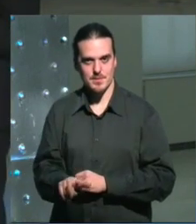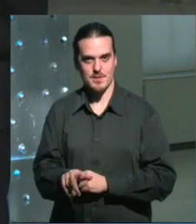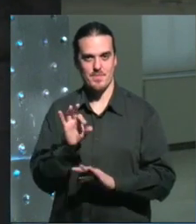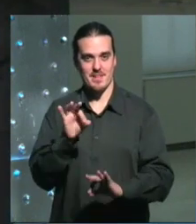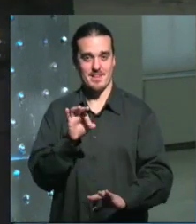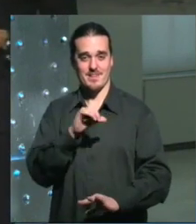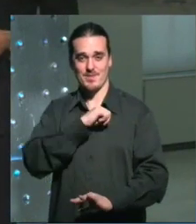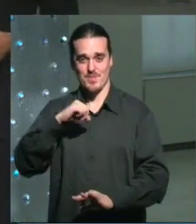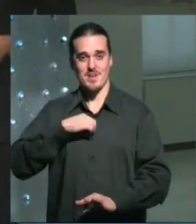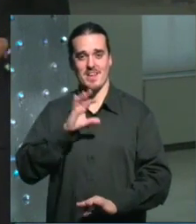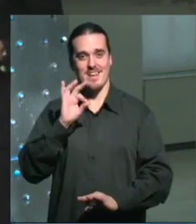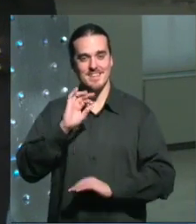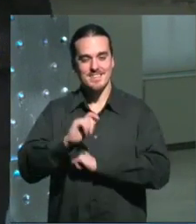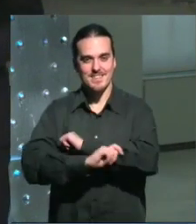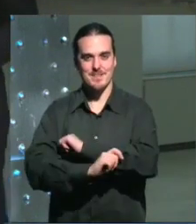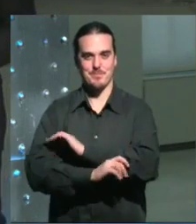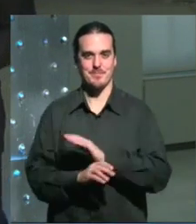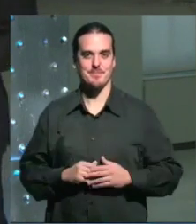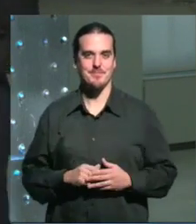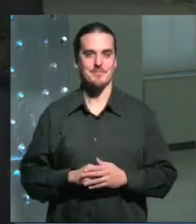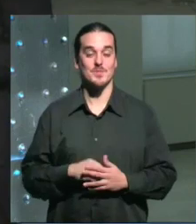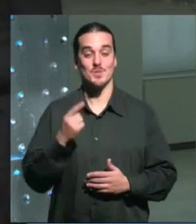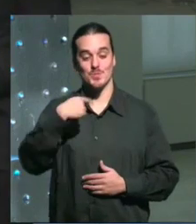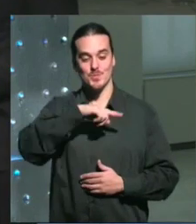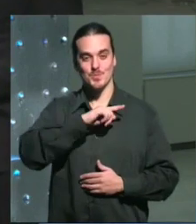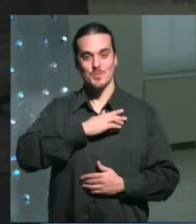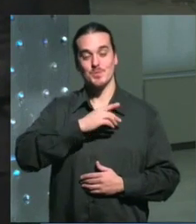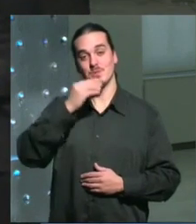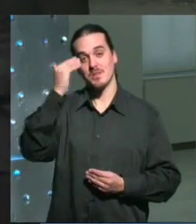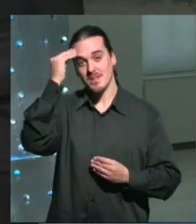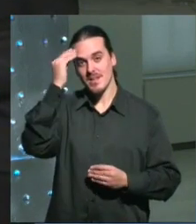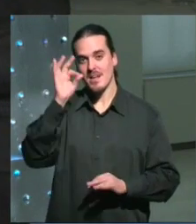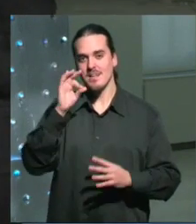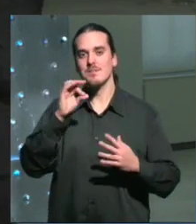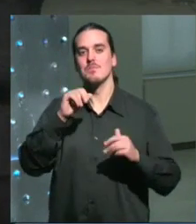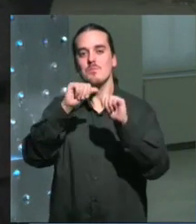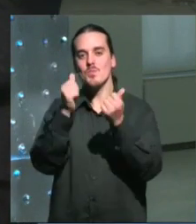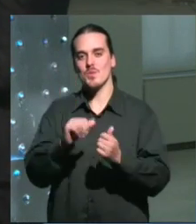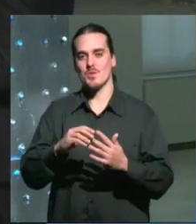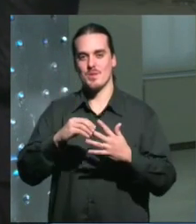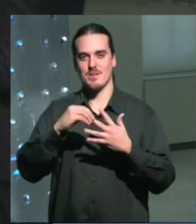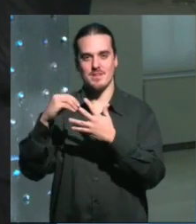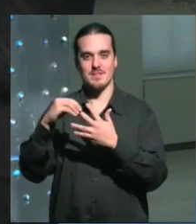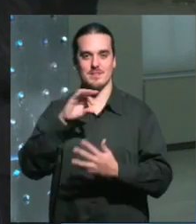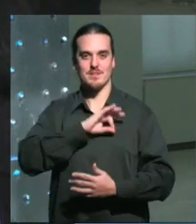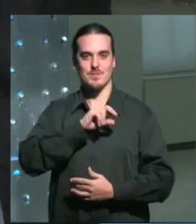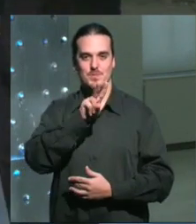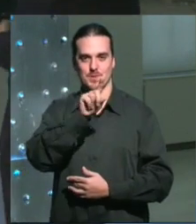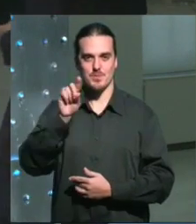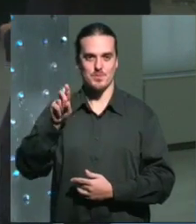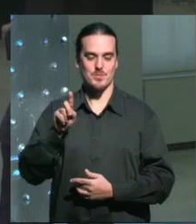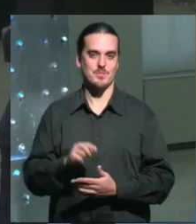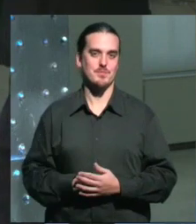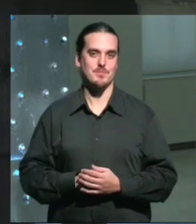He ahí la clave. Y creemos francamente que este es el modelo de liderazgo del siglo XXI. Esto que ven